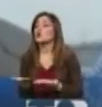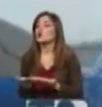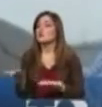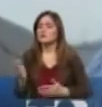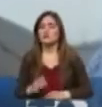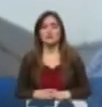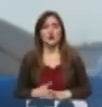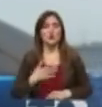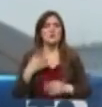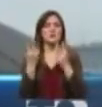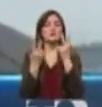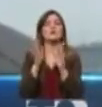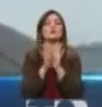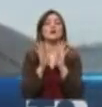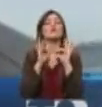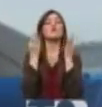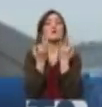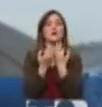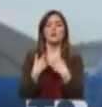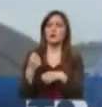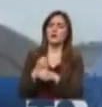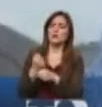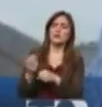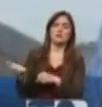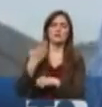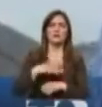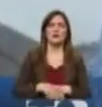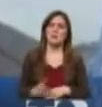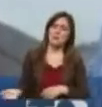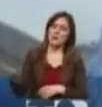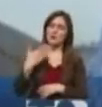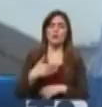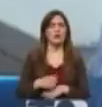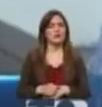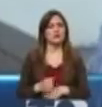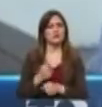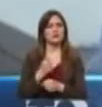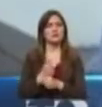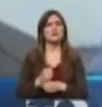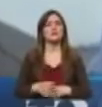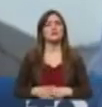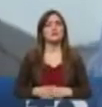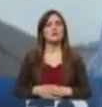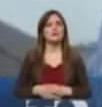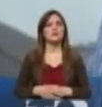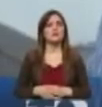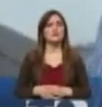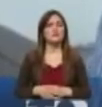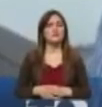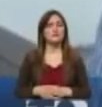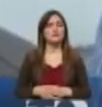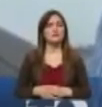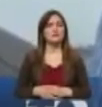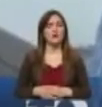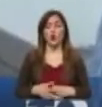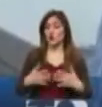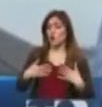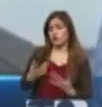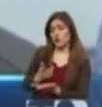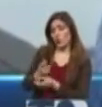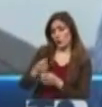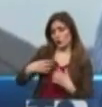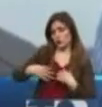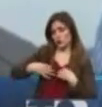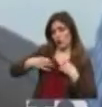mi familia estoy yendo, no quiero trabajar, que, no, vamos nomás, no sea malo, vamos nomás, diciendo conmigo, yo voy a dar la ropa, yo voy a